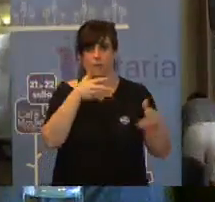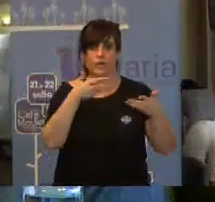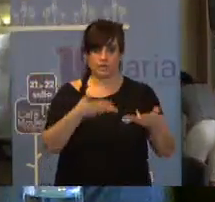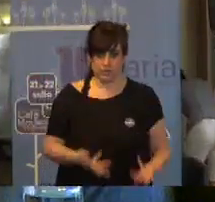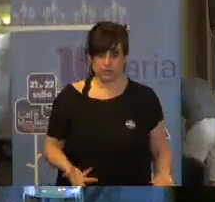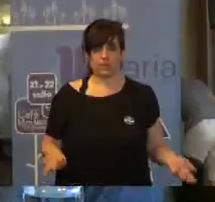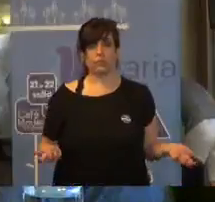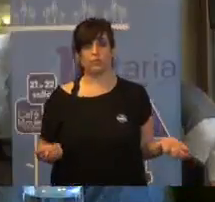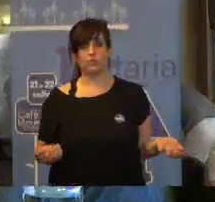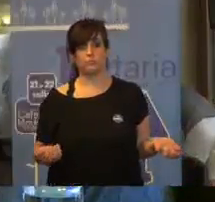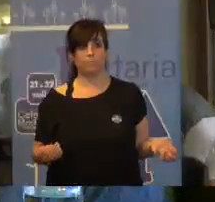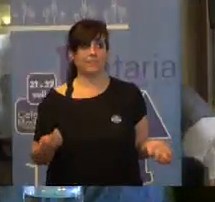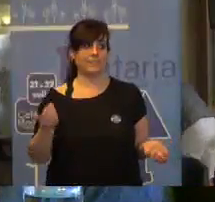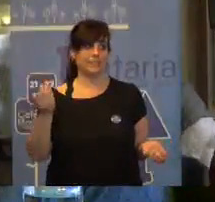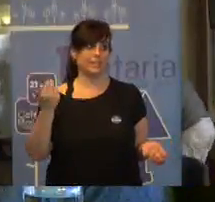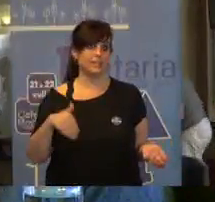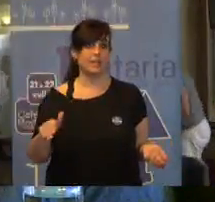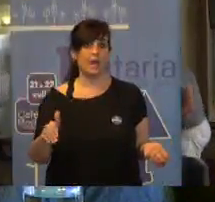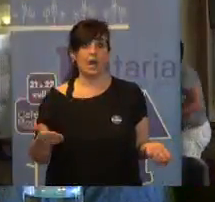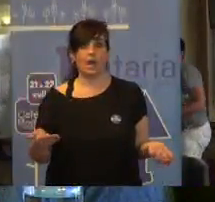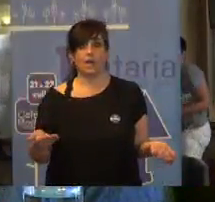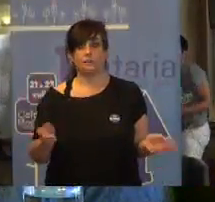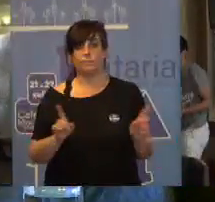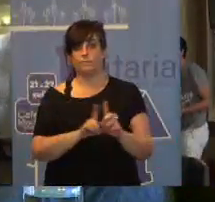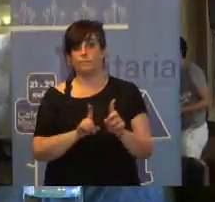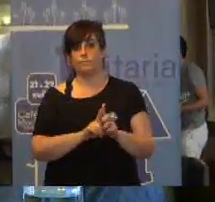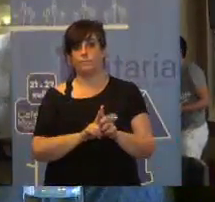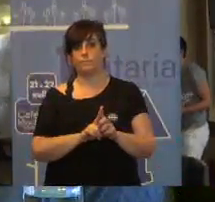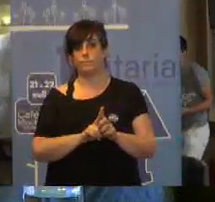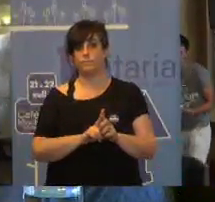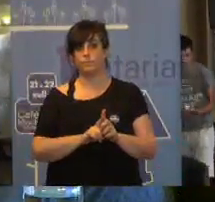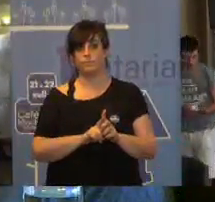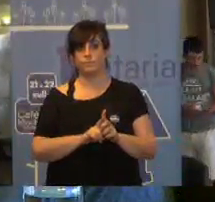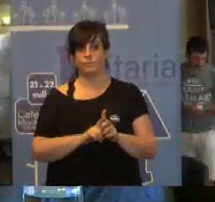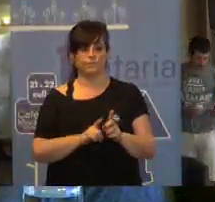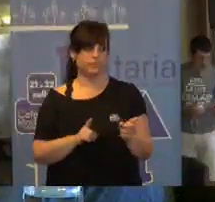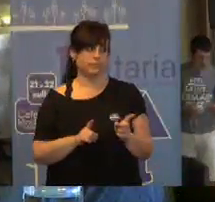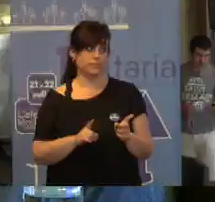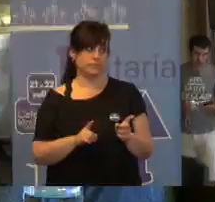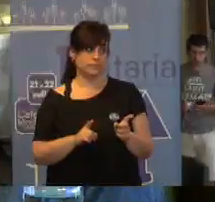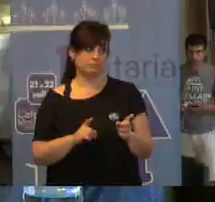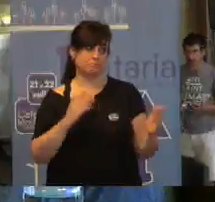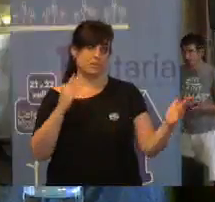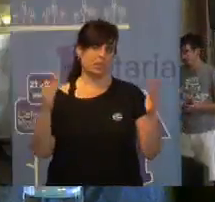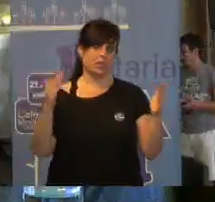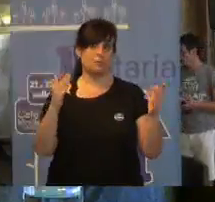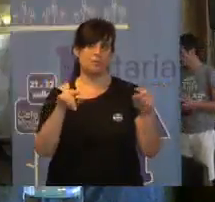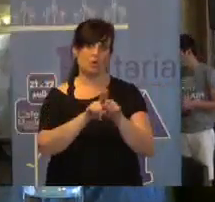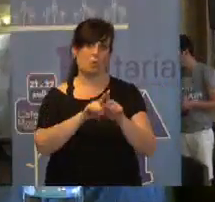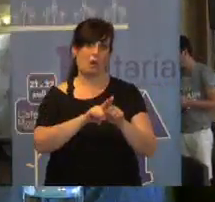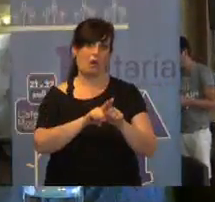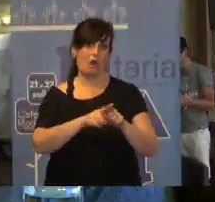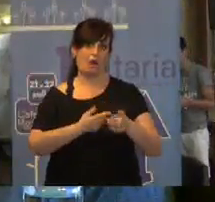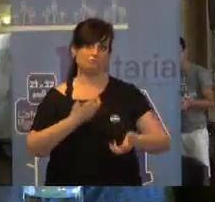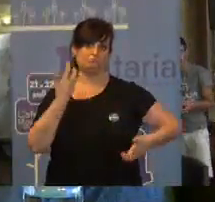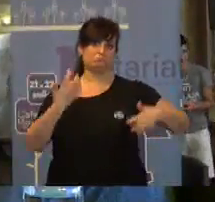serenidade, xa non estamos en aquel momento, xa sei que unha palabra moi manida, pero é certo que estamos nun momento de maior indignación